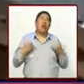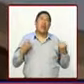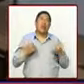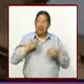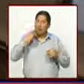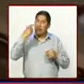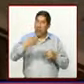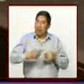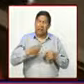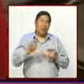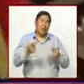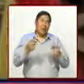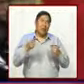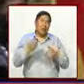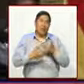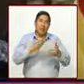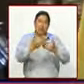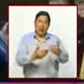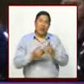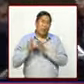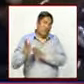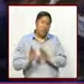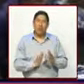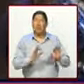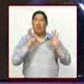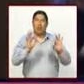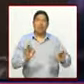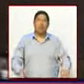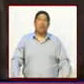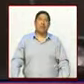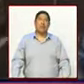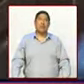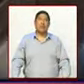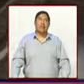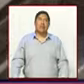recibe instrucciones y acelera su paso. La logística debe salir impecable.